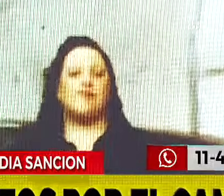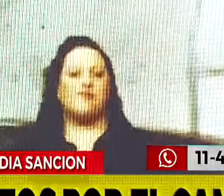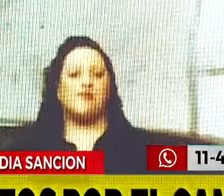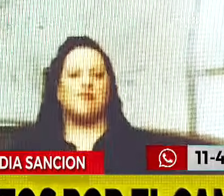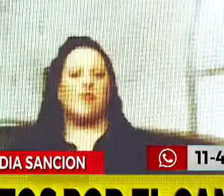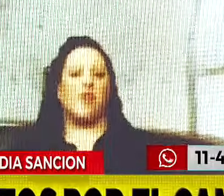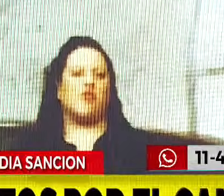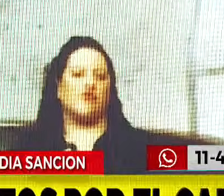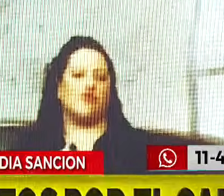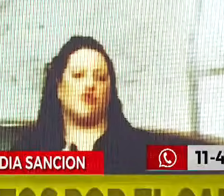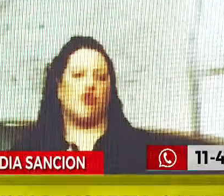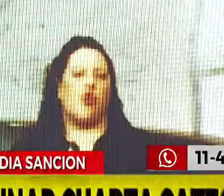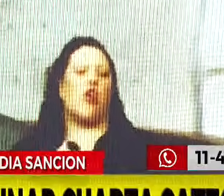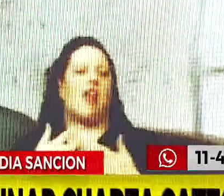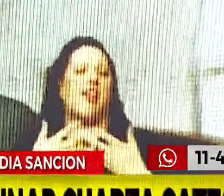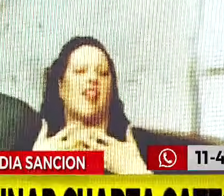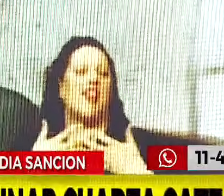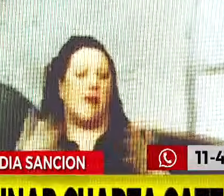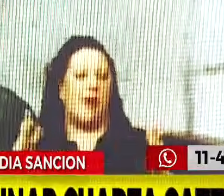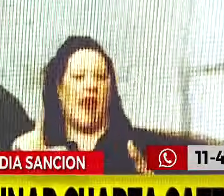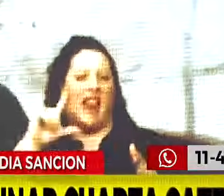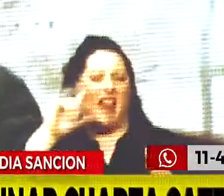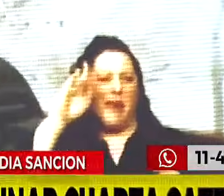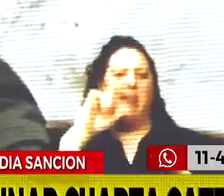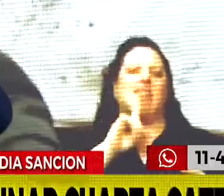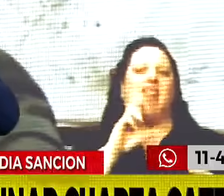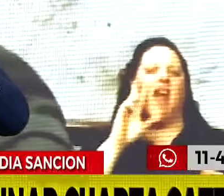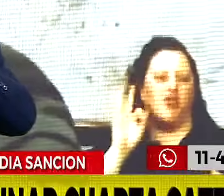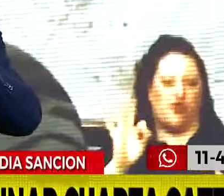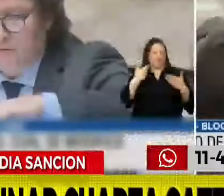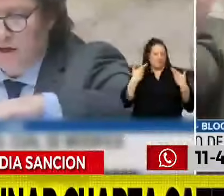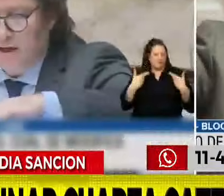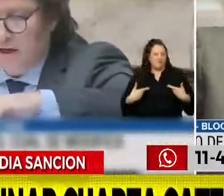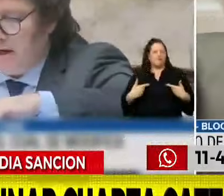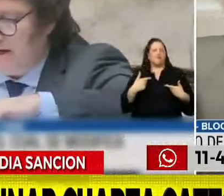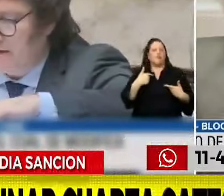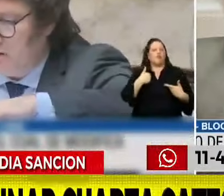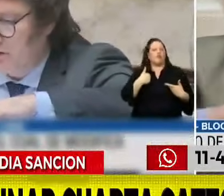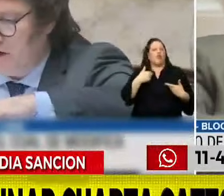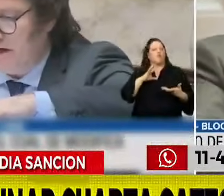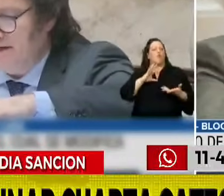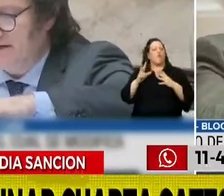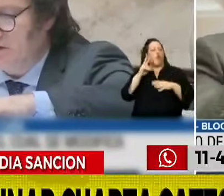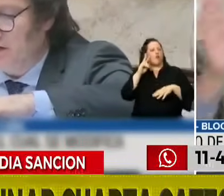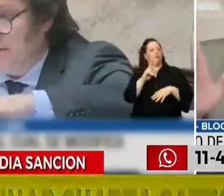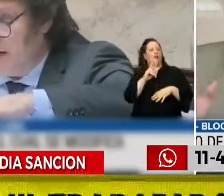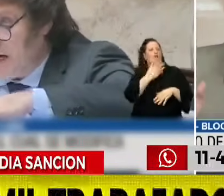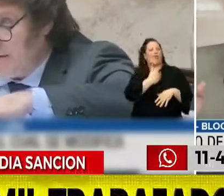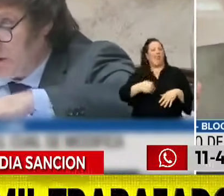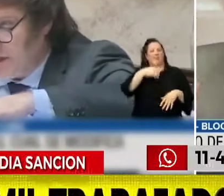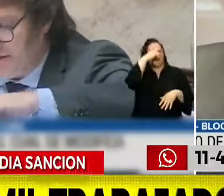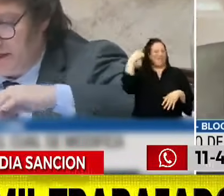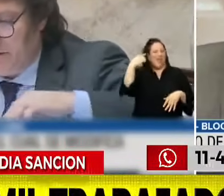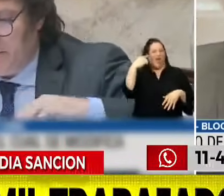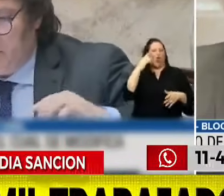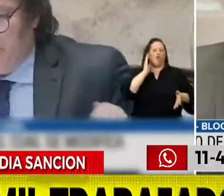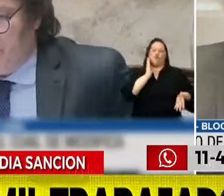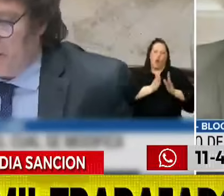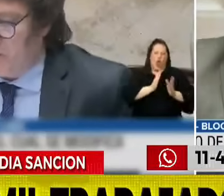hoy, Juntos por el Cambio? ¿Cómo llegó a lograr el quórum? Con los diputados de los Libertarios, con Javier Milei, Villarruel,